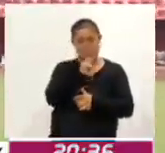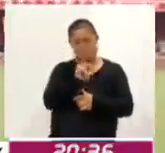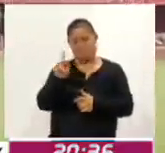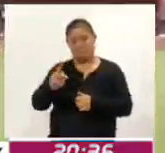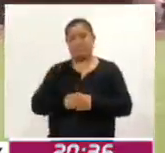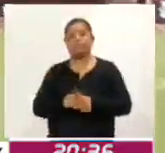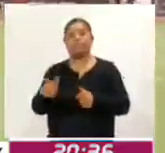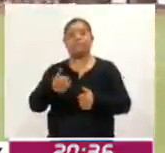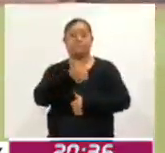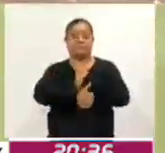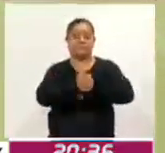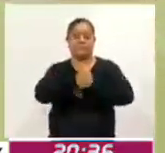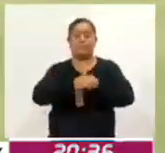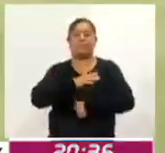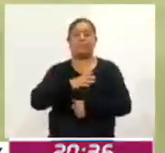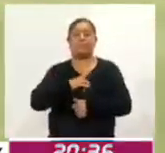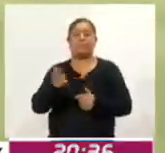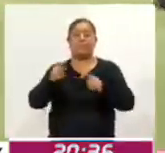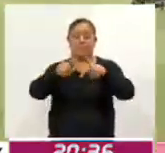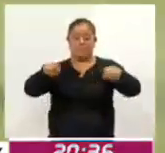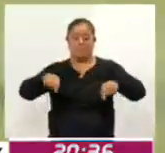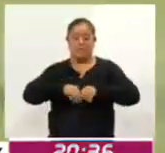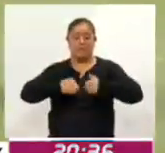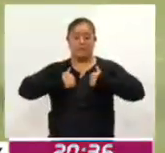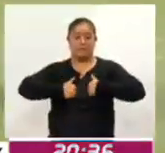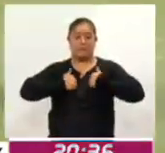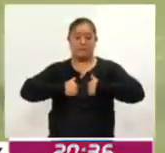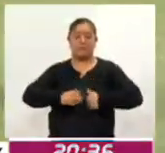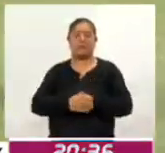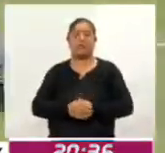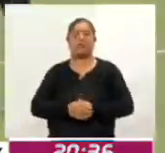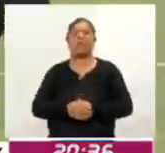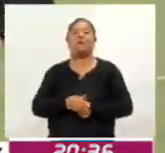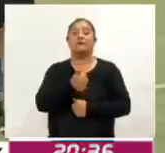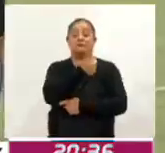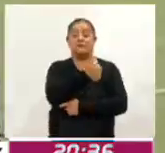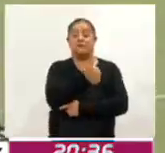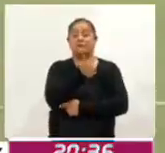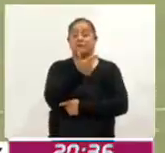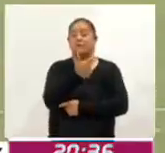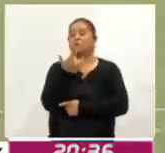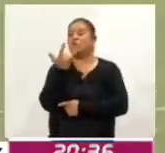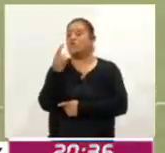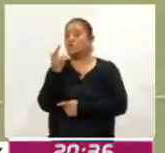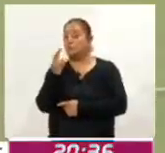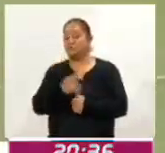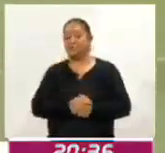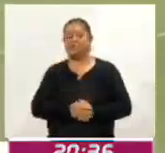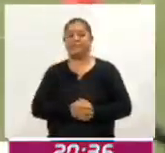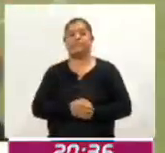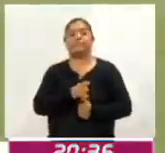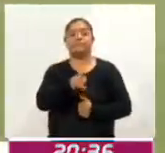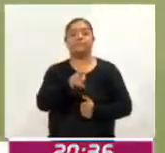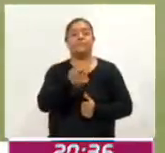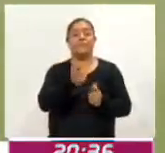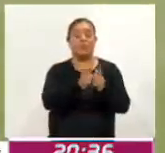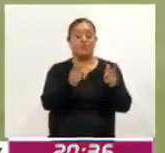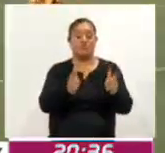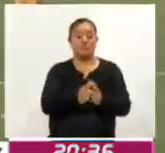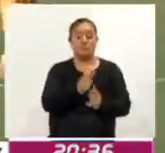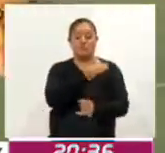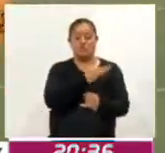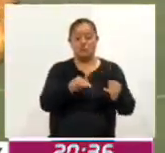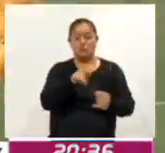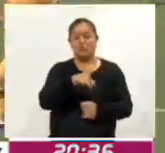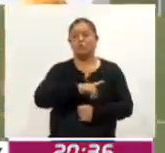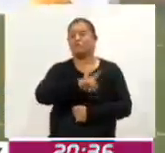se llevarán a cabo en la Unidad Deportiva Próspero Caguansi, los días 6 y 7 de julio. La fase de grupos y semifinales se